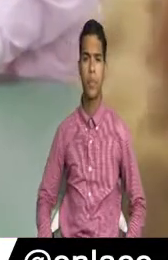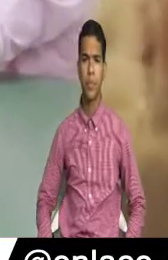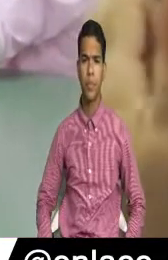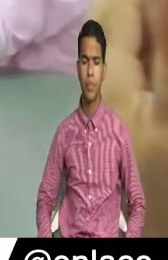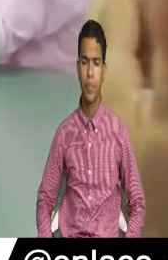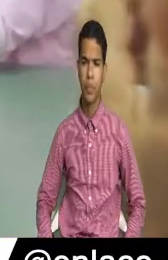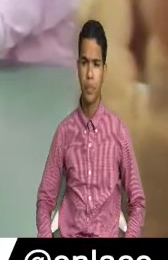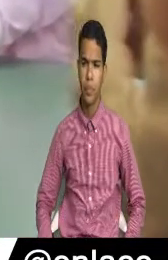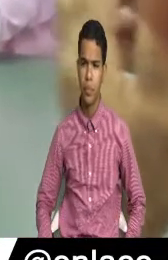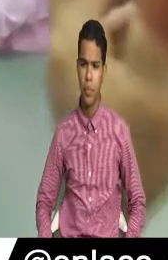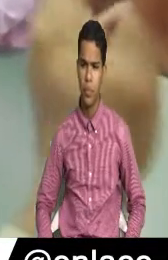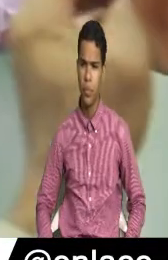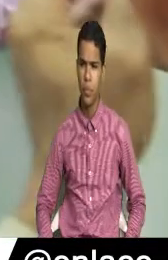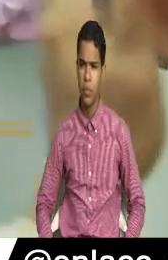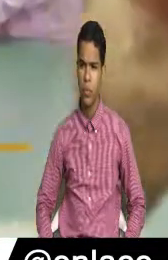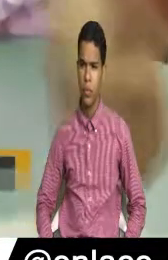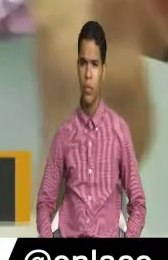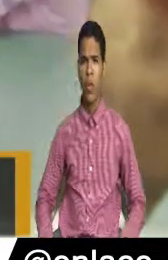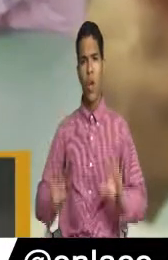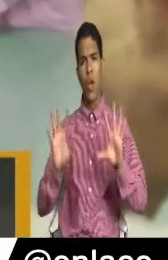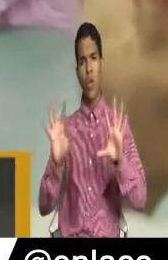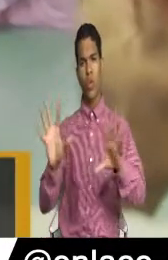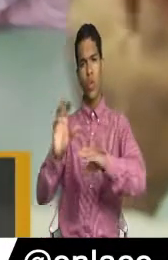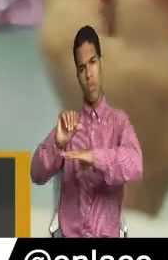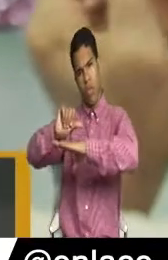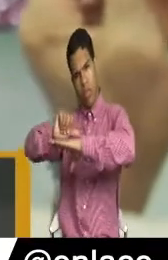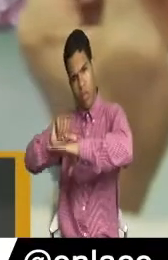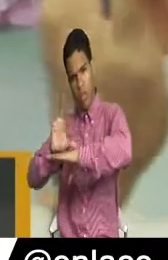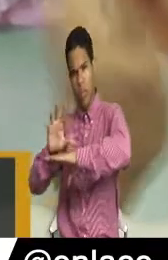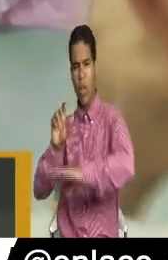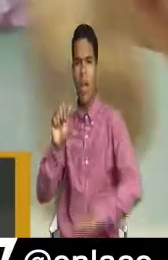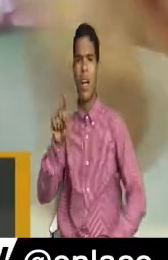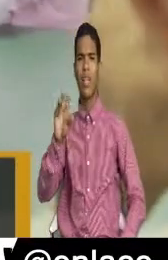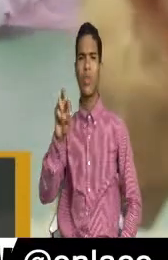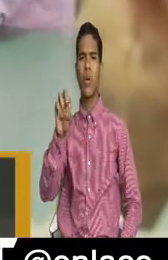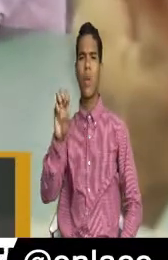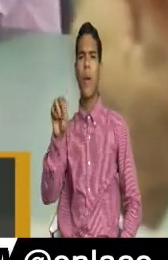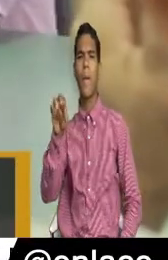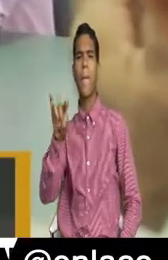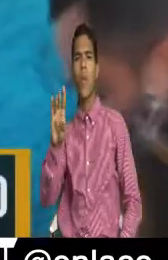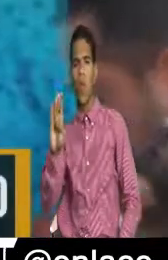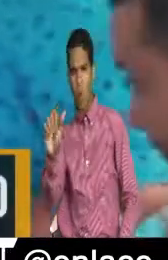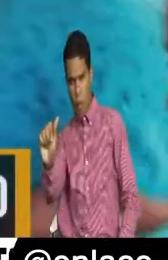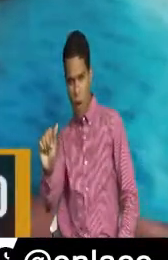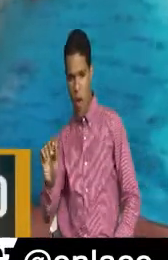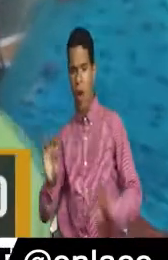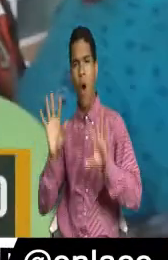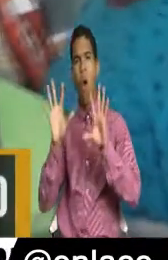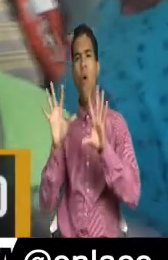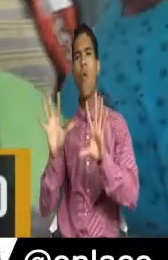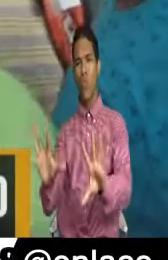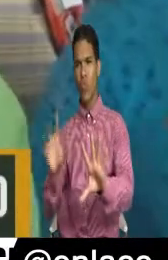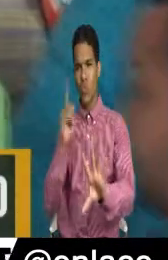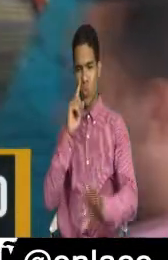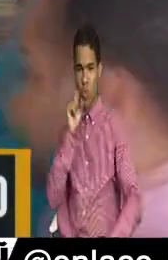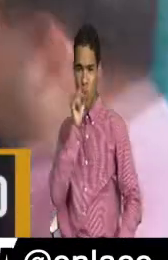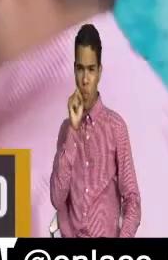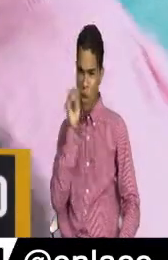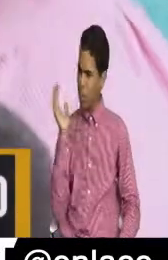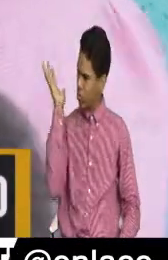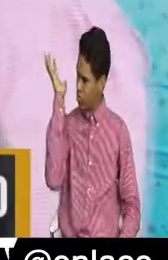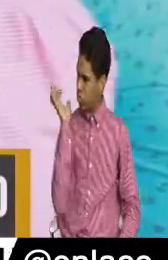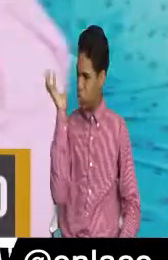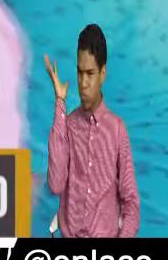La Asociación de Pensionados del Municipio Asopemuba y la Asociación de Pensionados de Entidades Oficiales de Barranca Bermeja